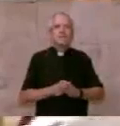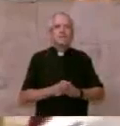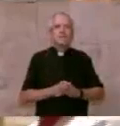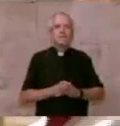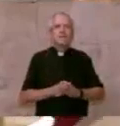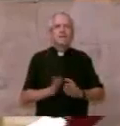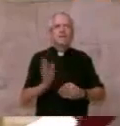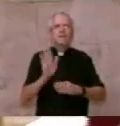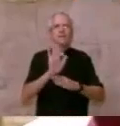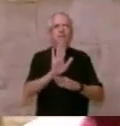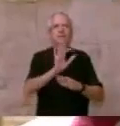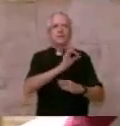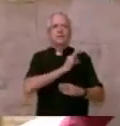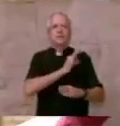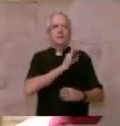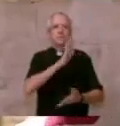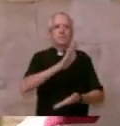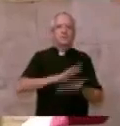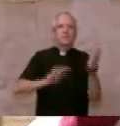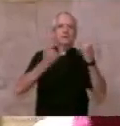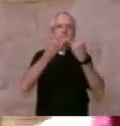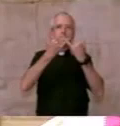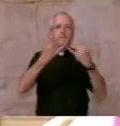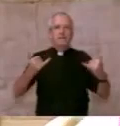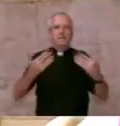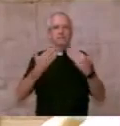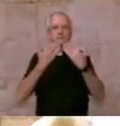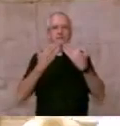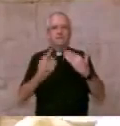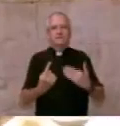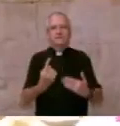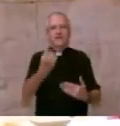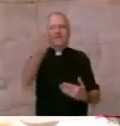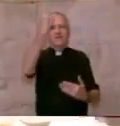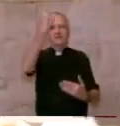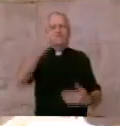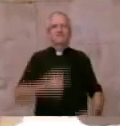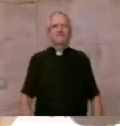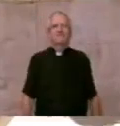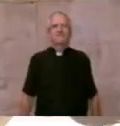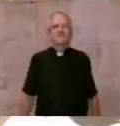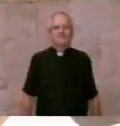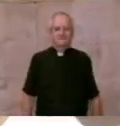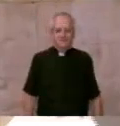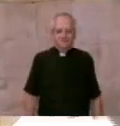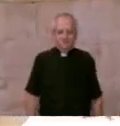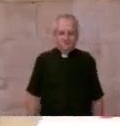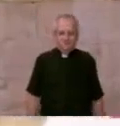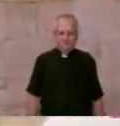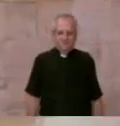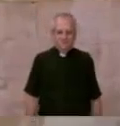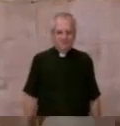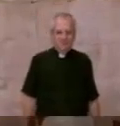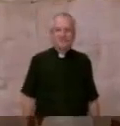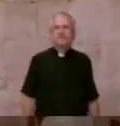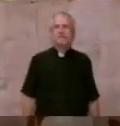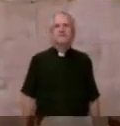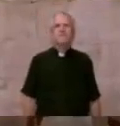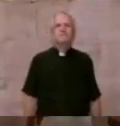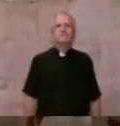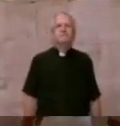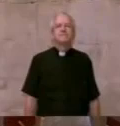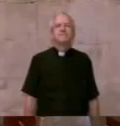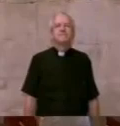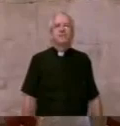En el nombre del Señor, aneu-vos en el nombre del Señor, podéis ir en paz. Demos gracias a Dios. Con